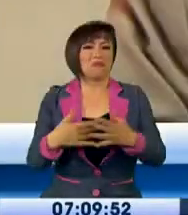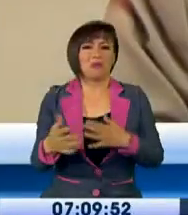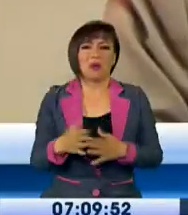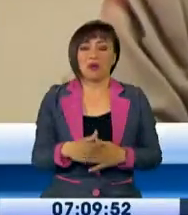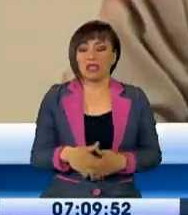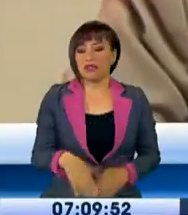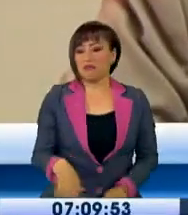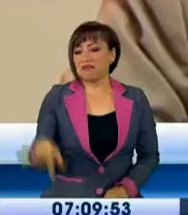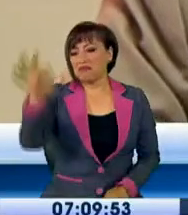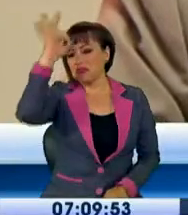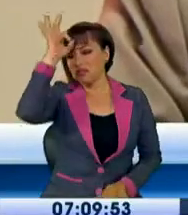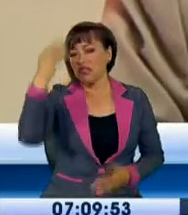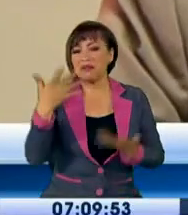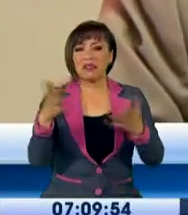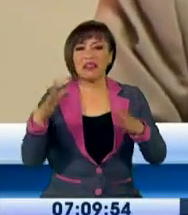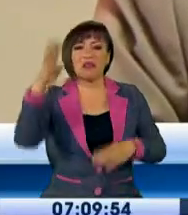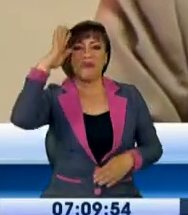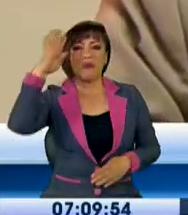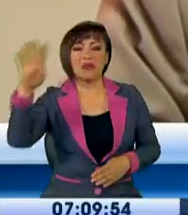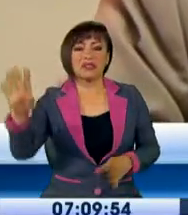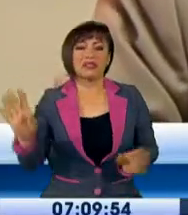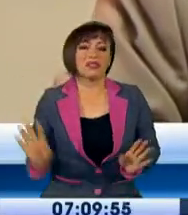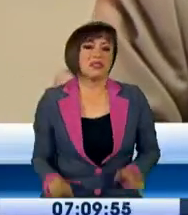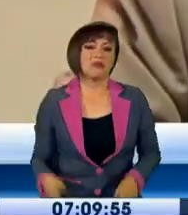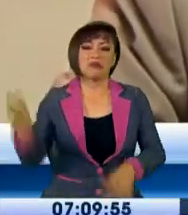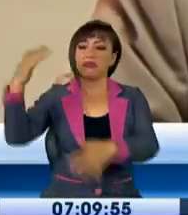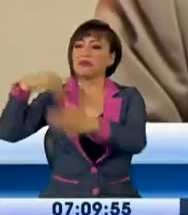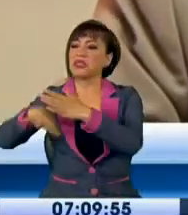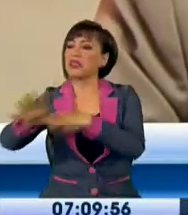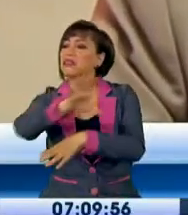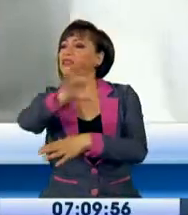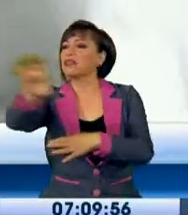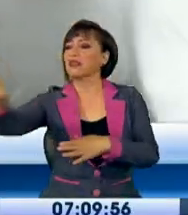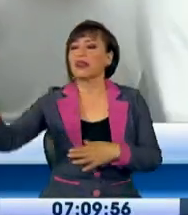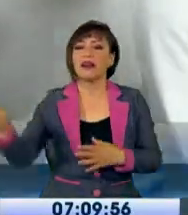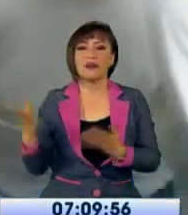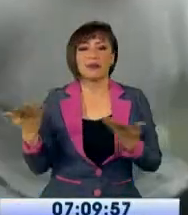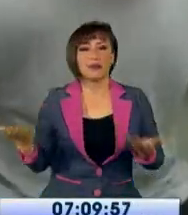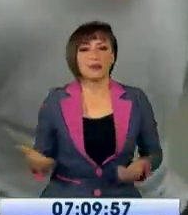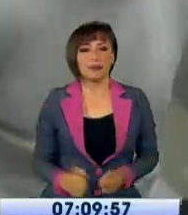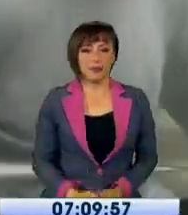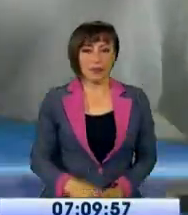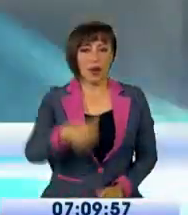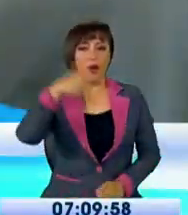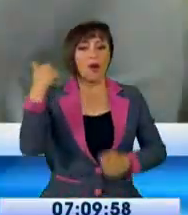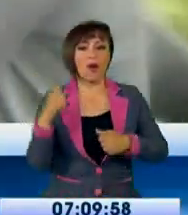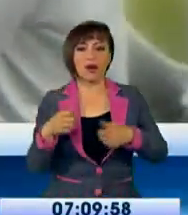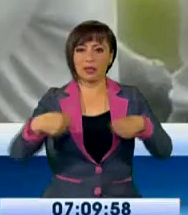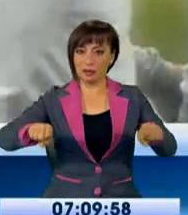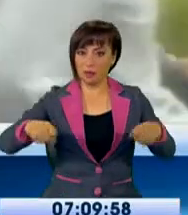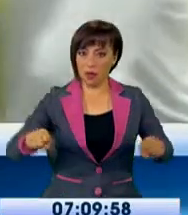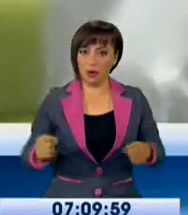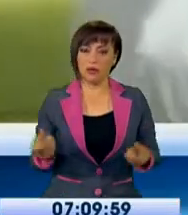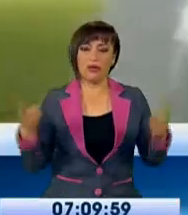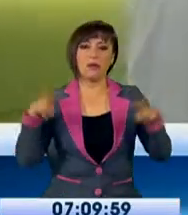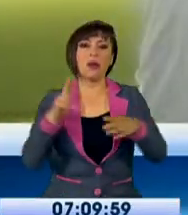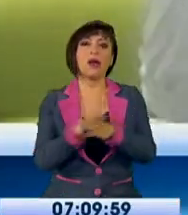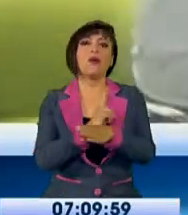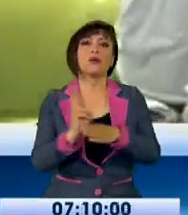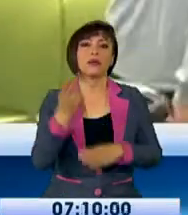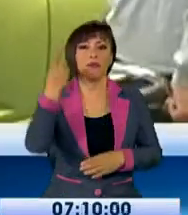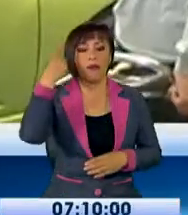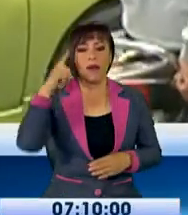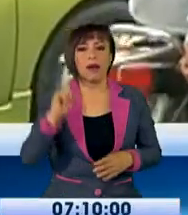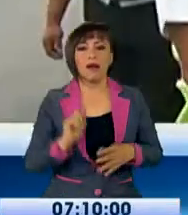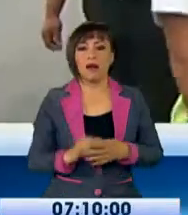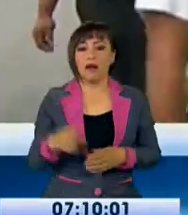no hay vigilantes, no hay nada, a ellos no les interesa papel y documento, y la utilizan en la motocicleta. Otras motocicletas, en cambio, son usadas para delinquir,